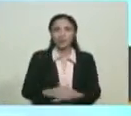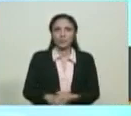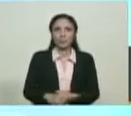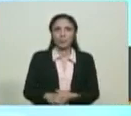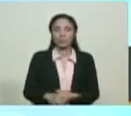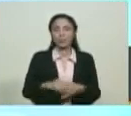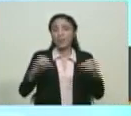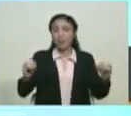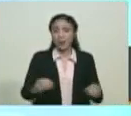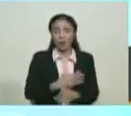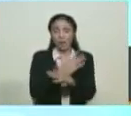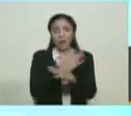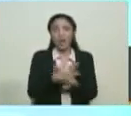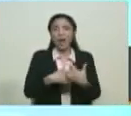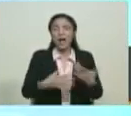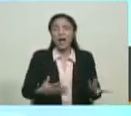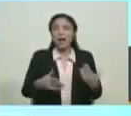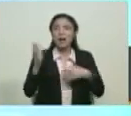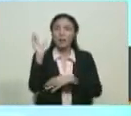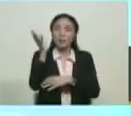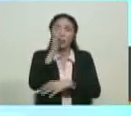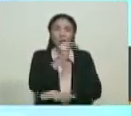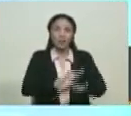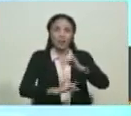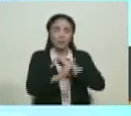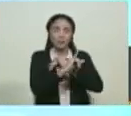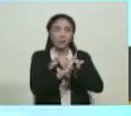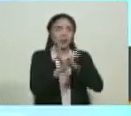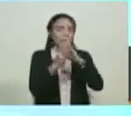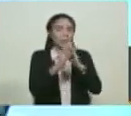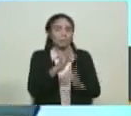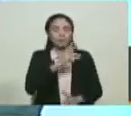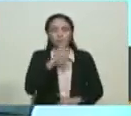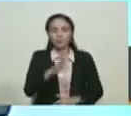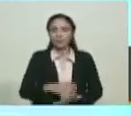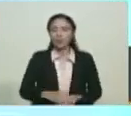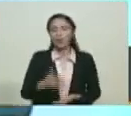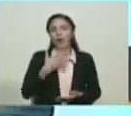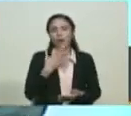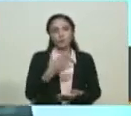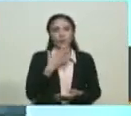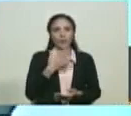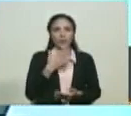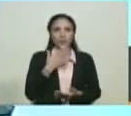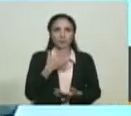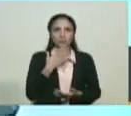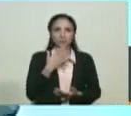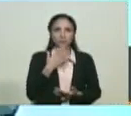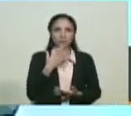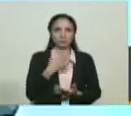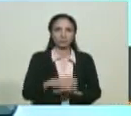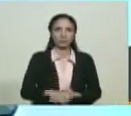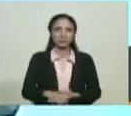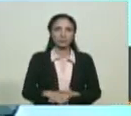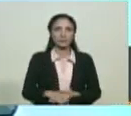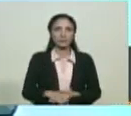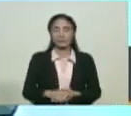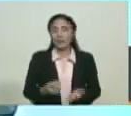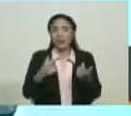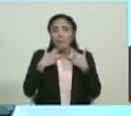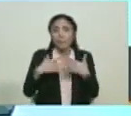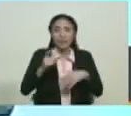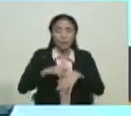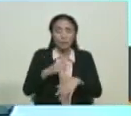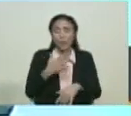internacional en el mundo, en la región, en donde sea, ponga el que sea, donde más se pierda el tiempo que en la OEA.